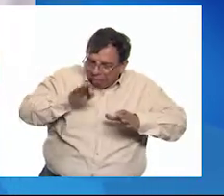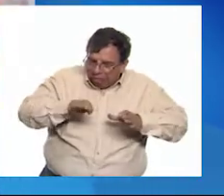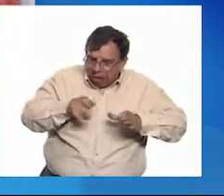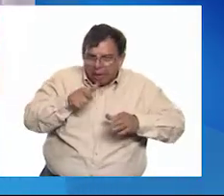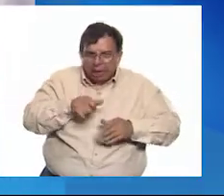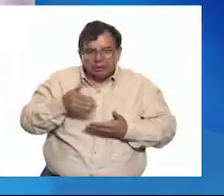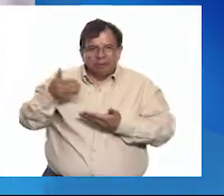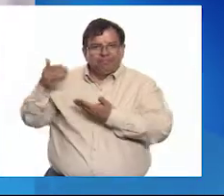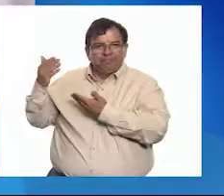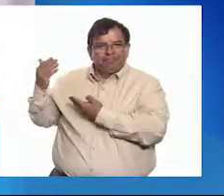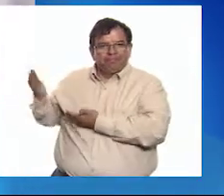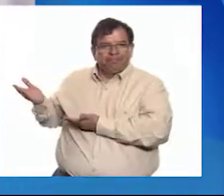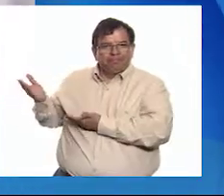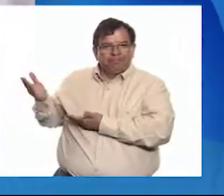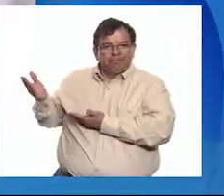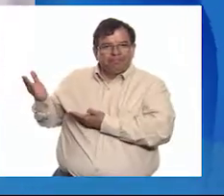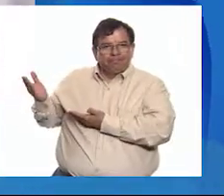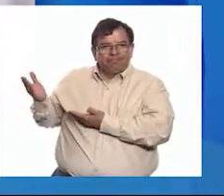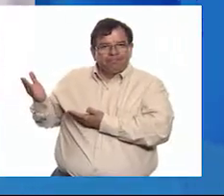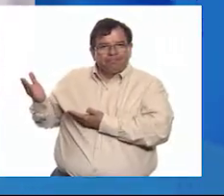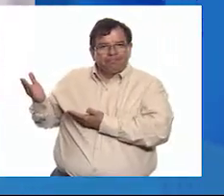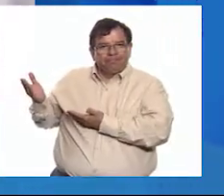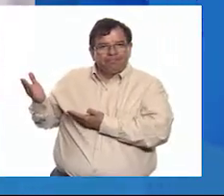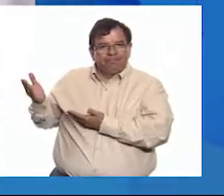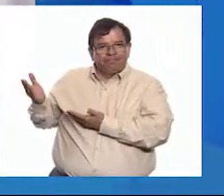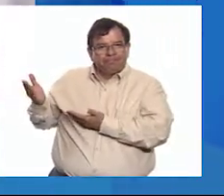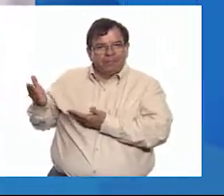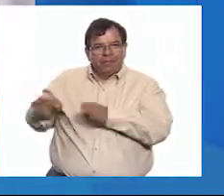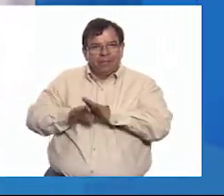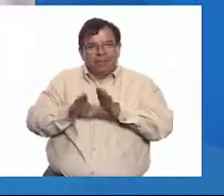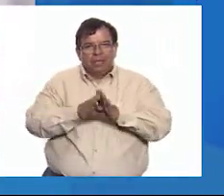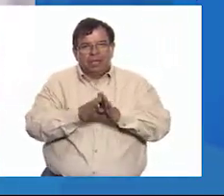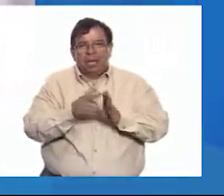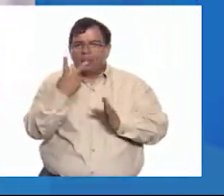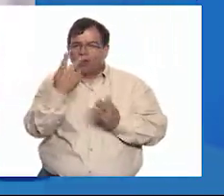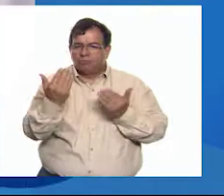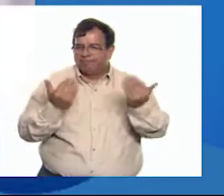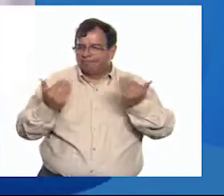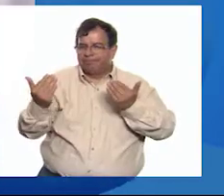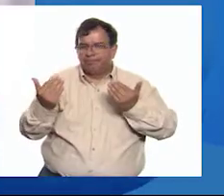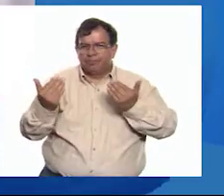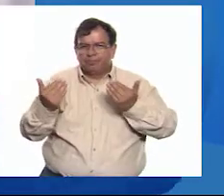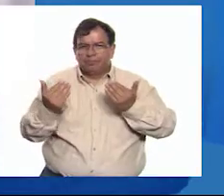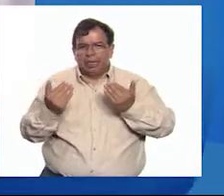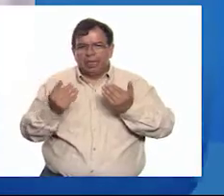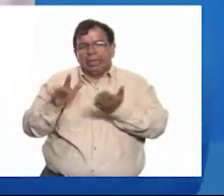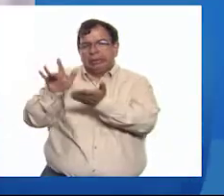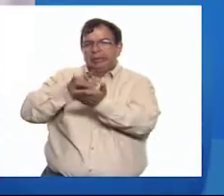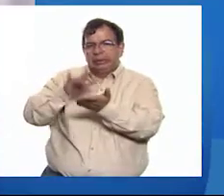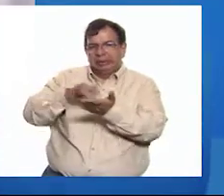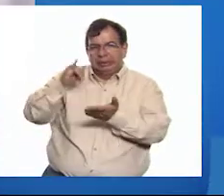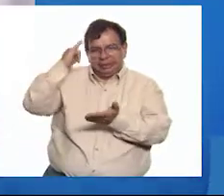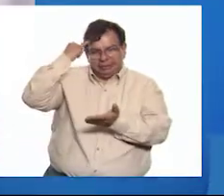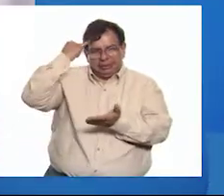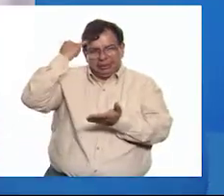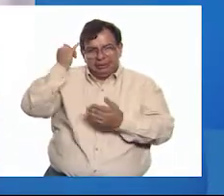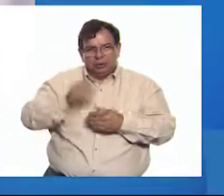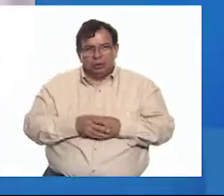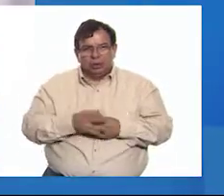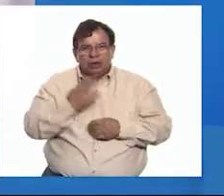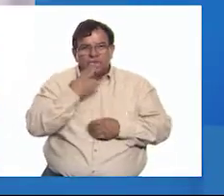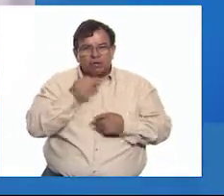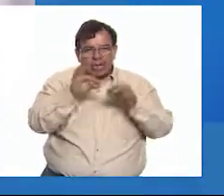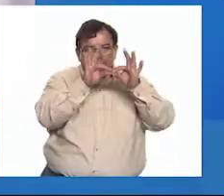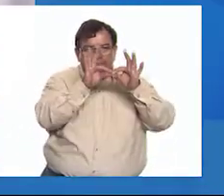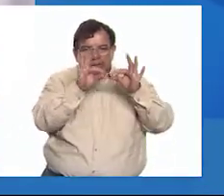como termina nuestra producción bidimensional inspirada en el arte aborigen. El uso del punto y